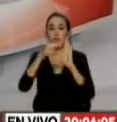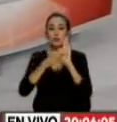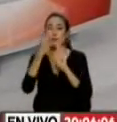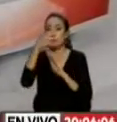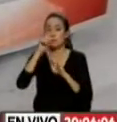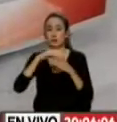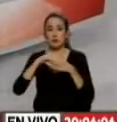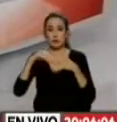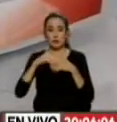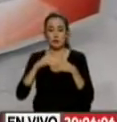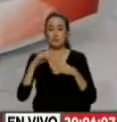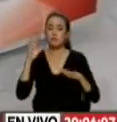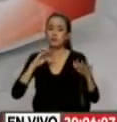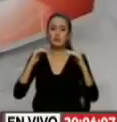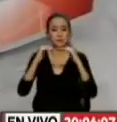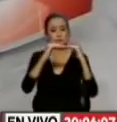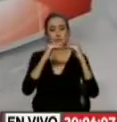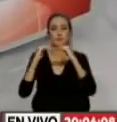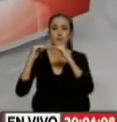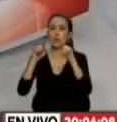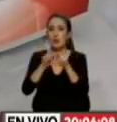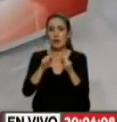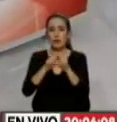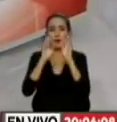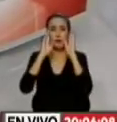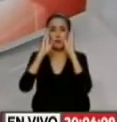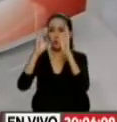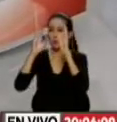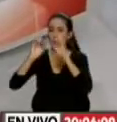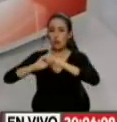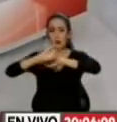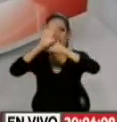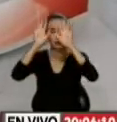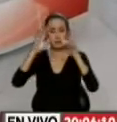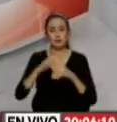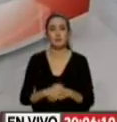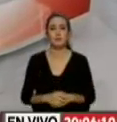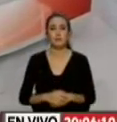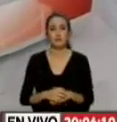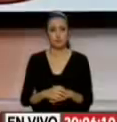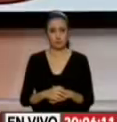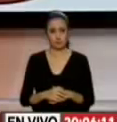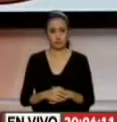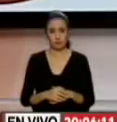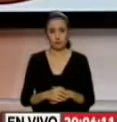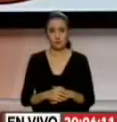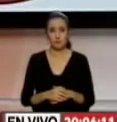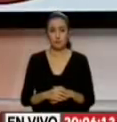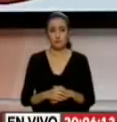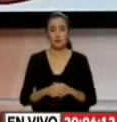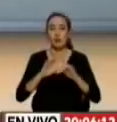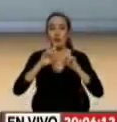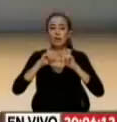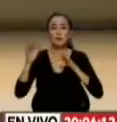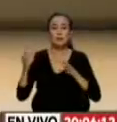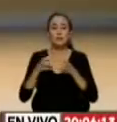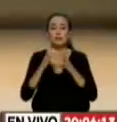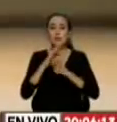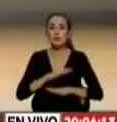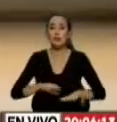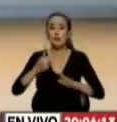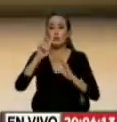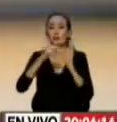dólares. Entonces estamos en una clara ruta de consolidación fiscal. Según el funcionario, para lo que resta de 2018,